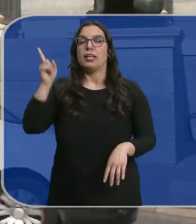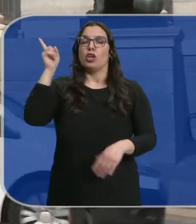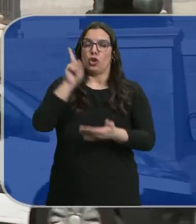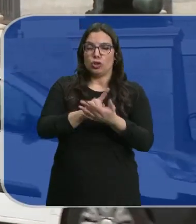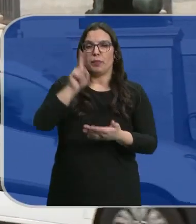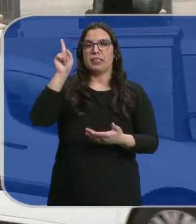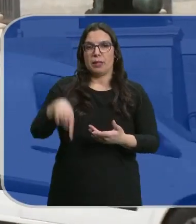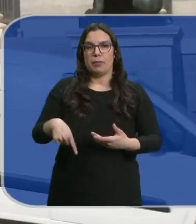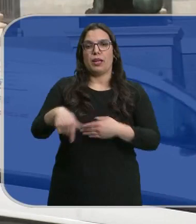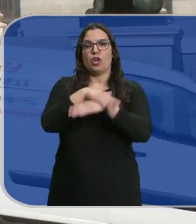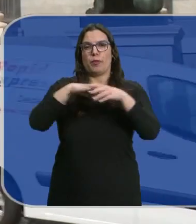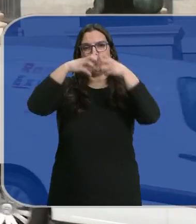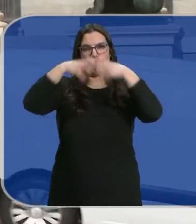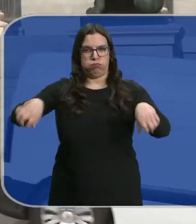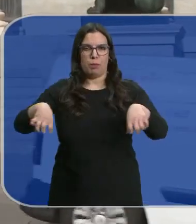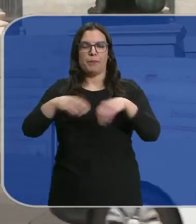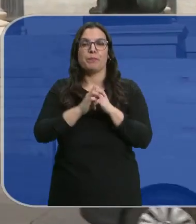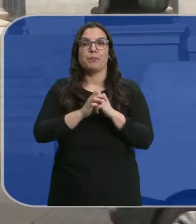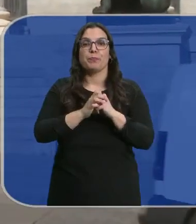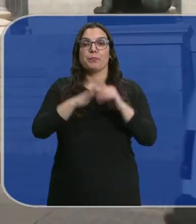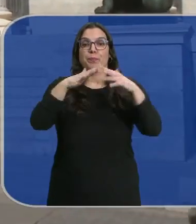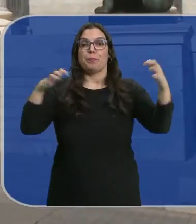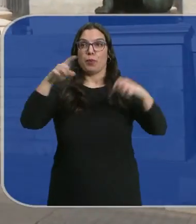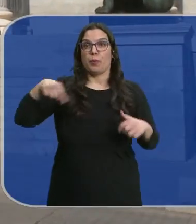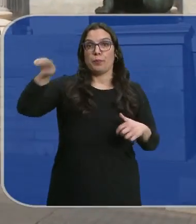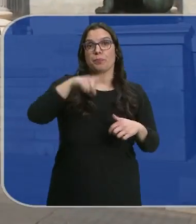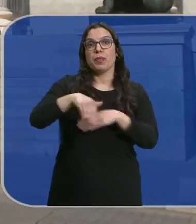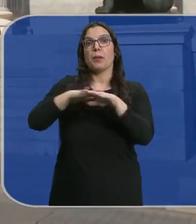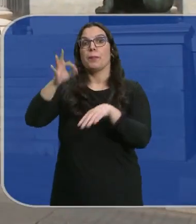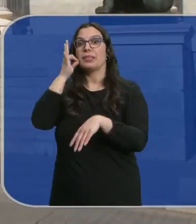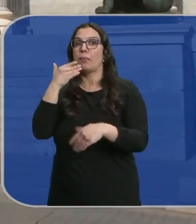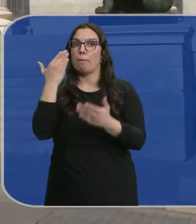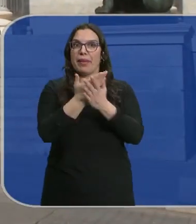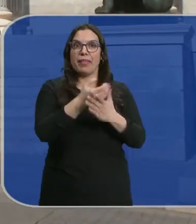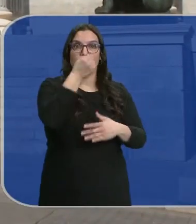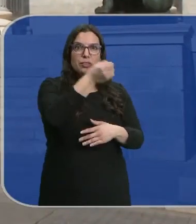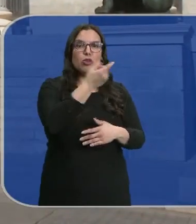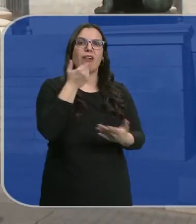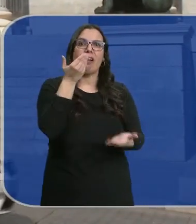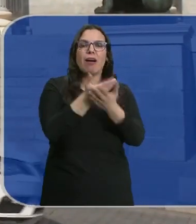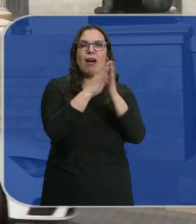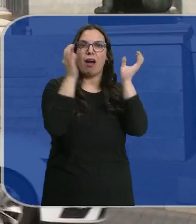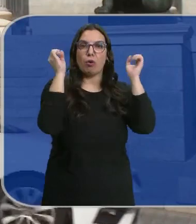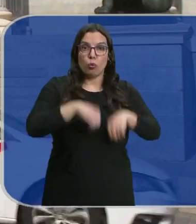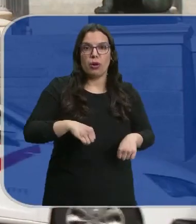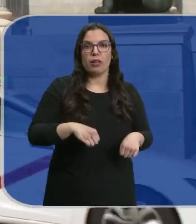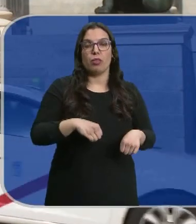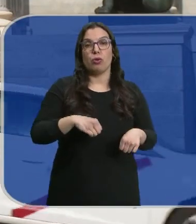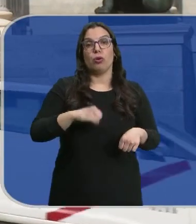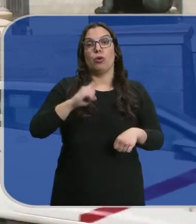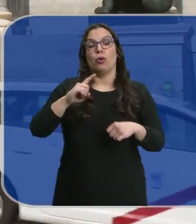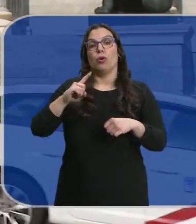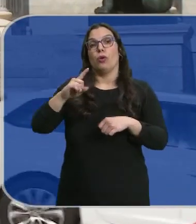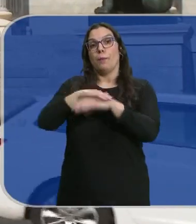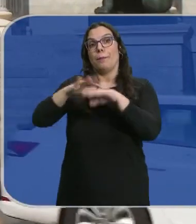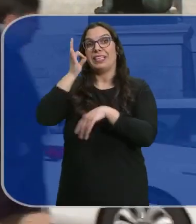escenifica la división en el seno del Gobierno. En la Cámara, como decías, Irene Montero pide a los socialistas un acuerdo y en los pasillos la ministra